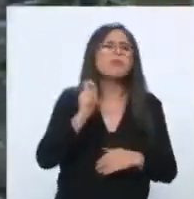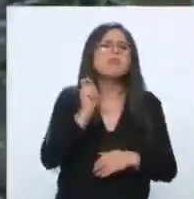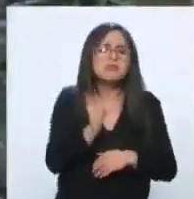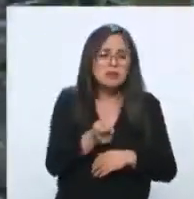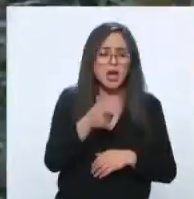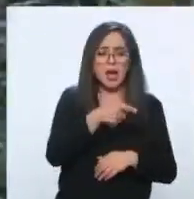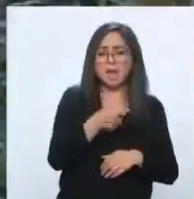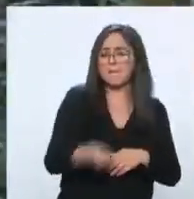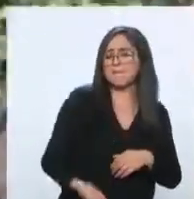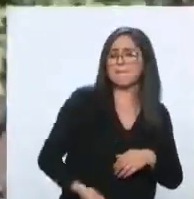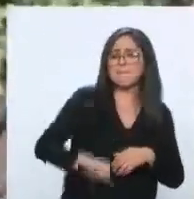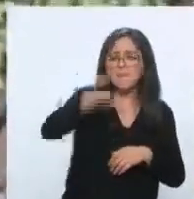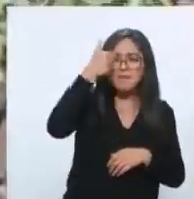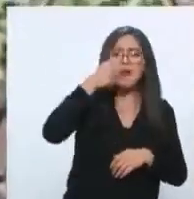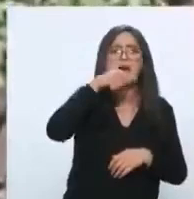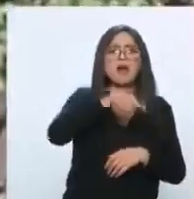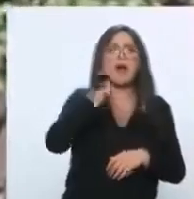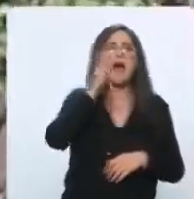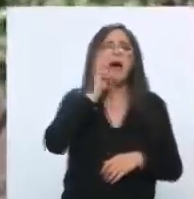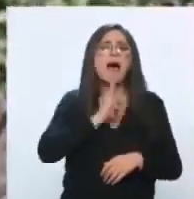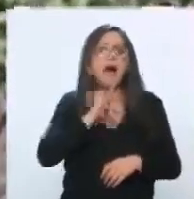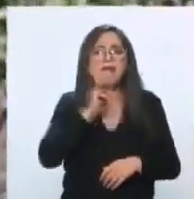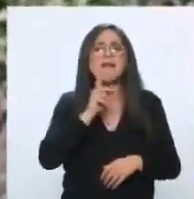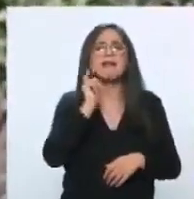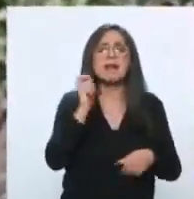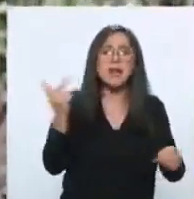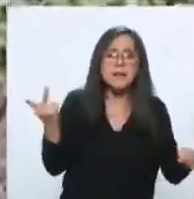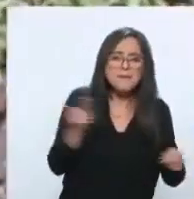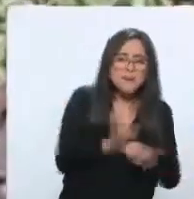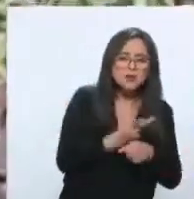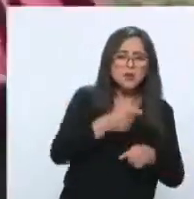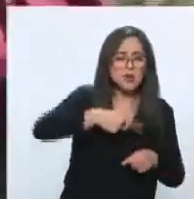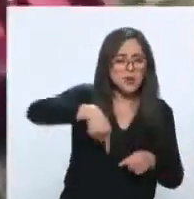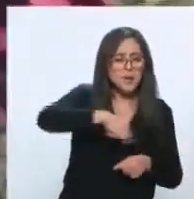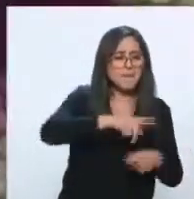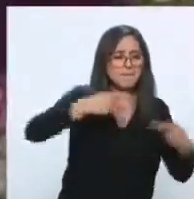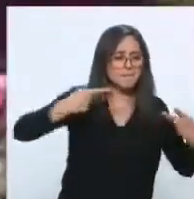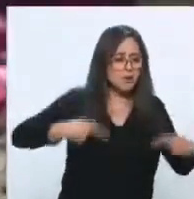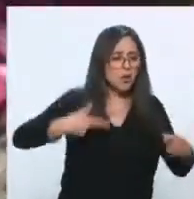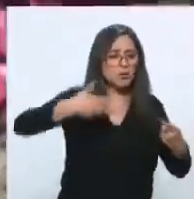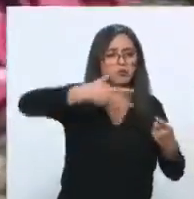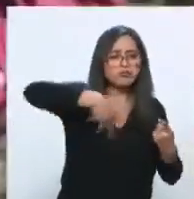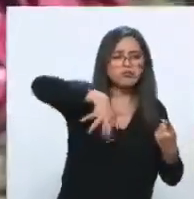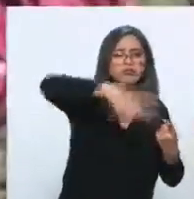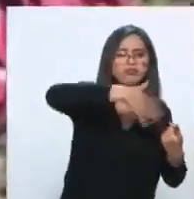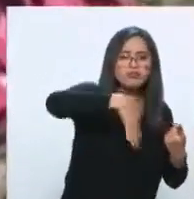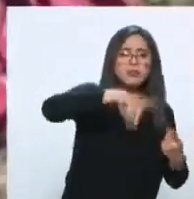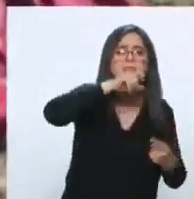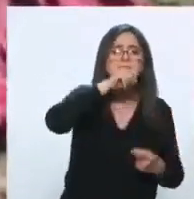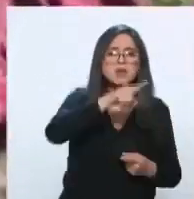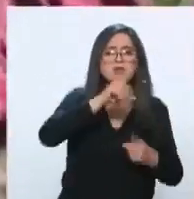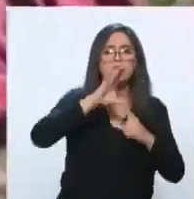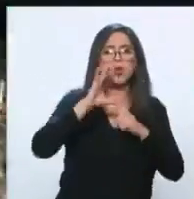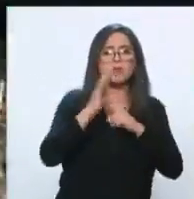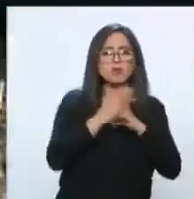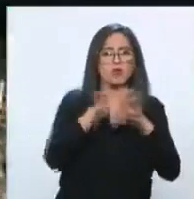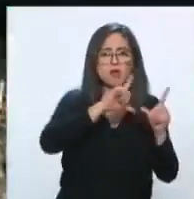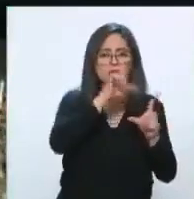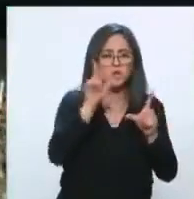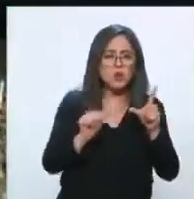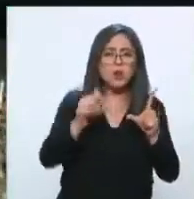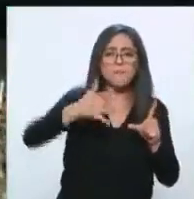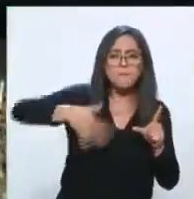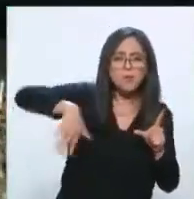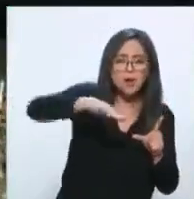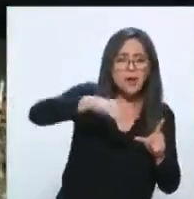asumiendo y habiendo una dirección del Sistema Nacional de Búsqueda a través de la Comisión Nacional de Búsqueda para